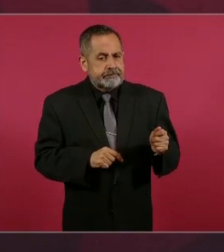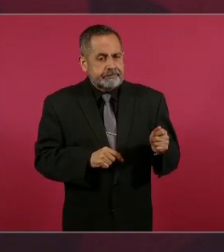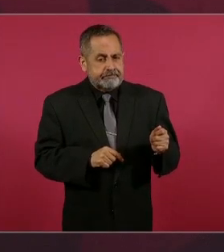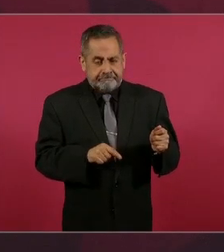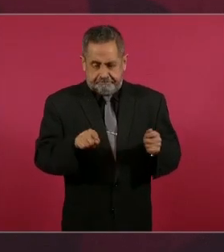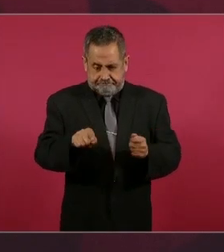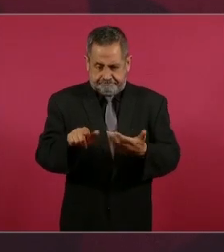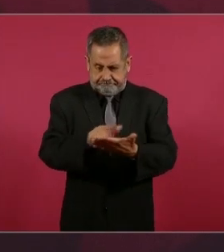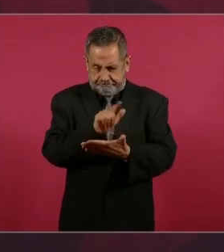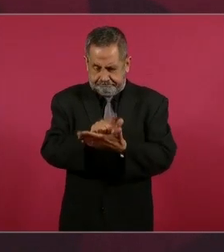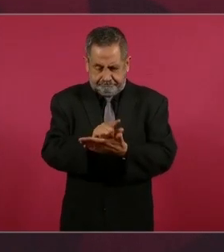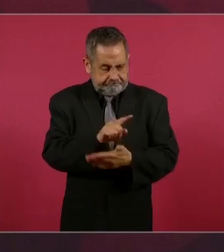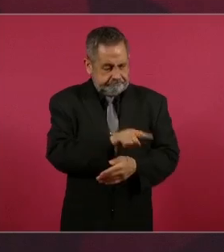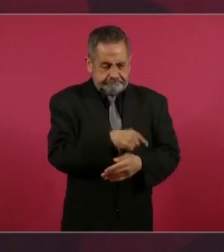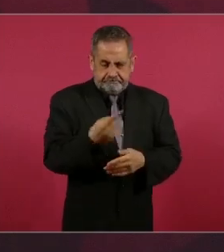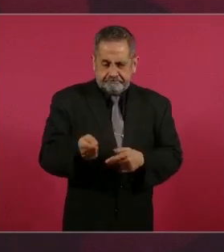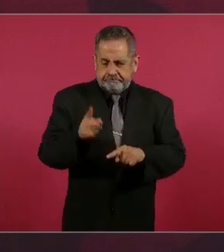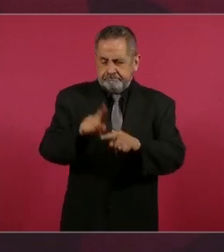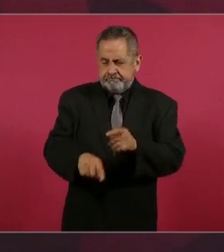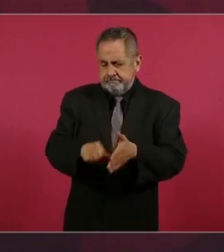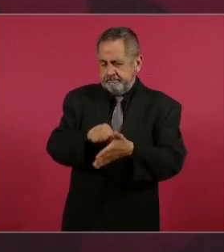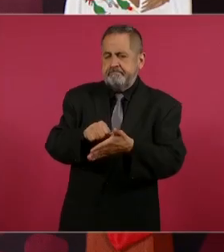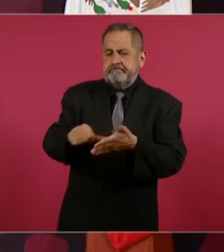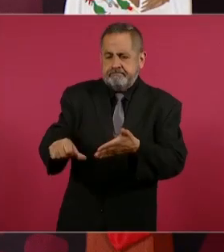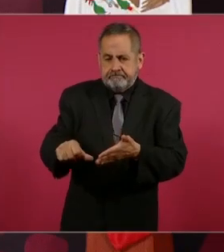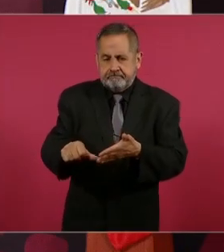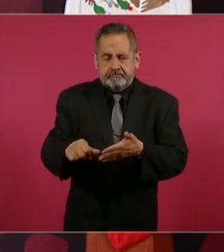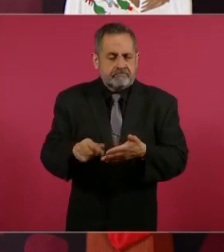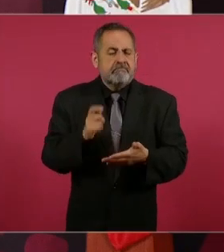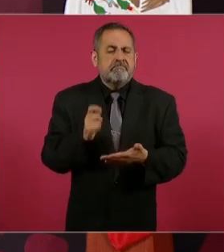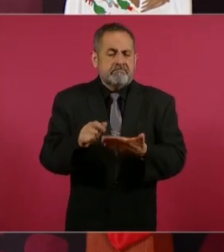ley, una disposición